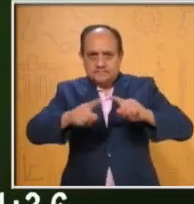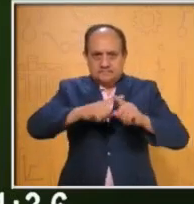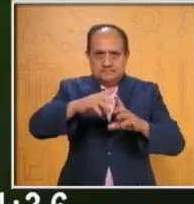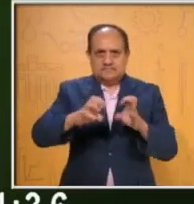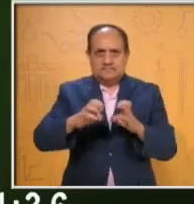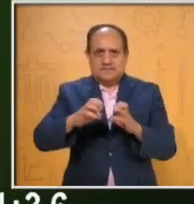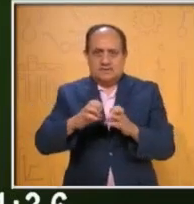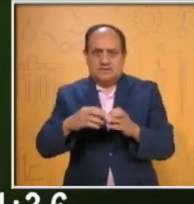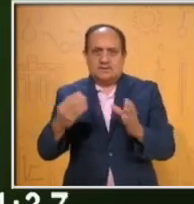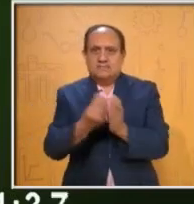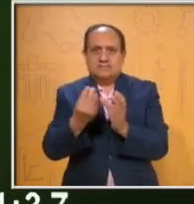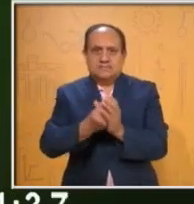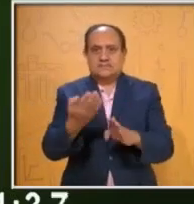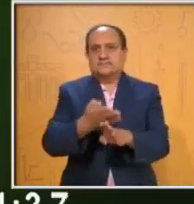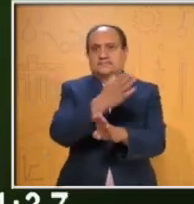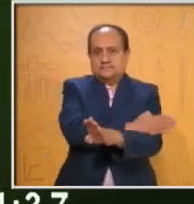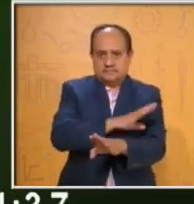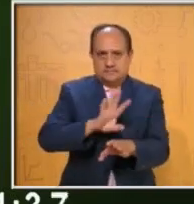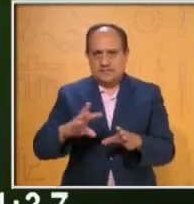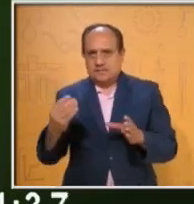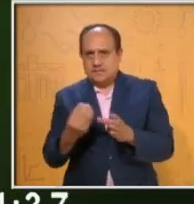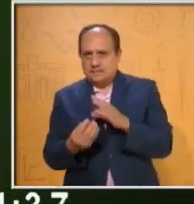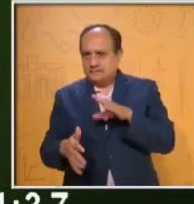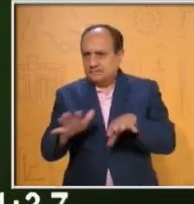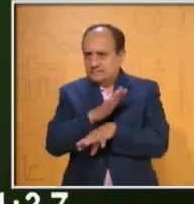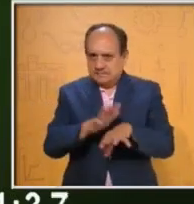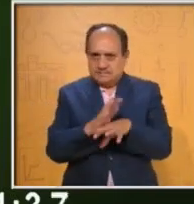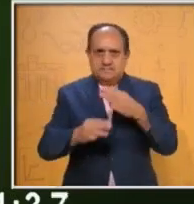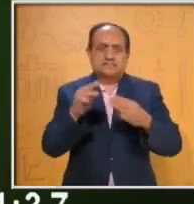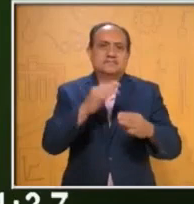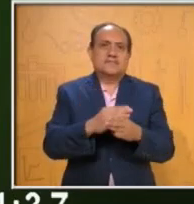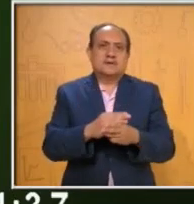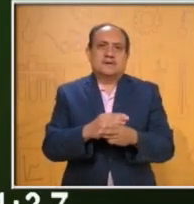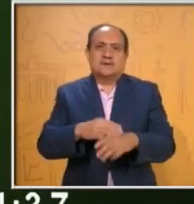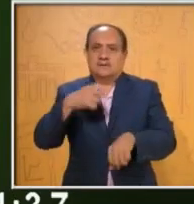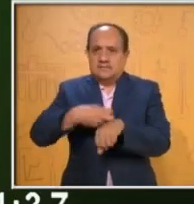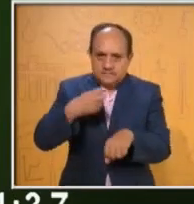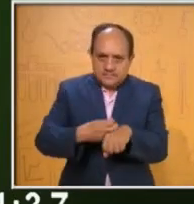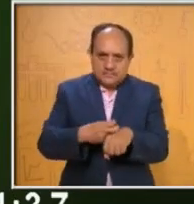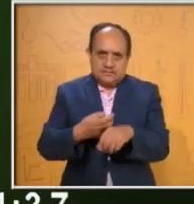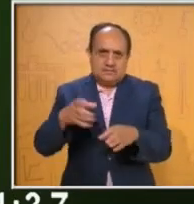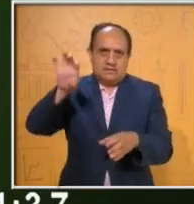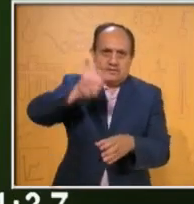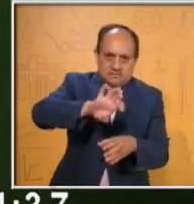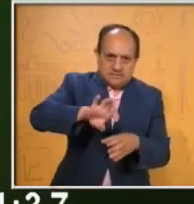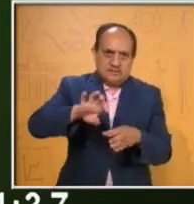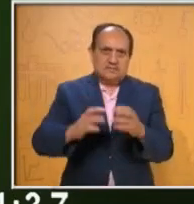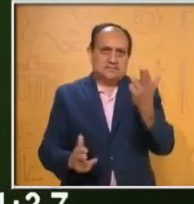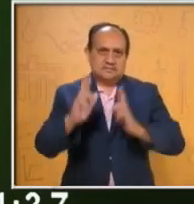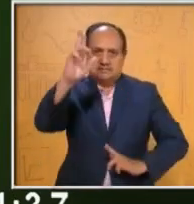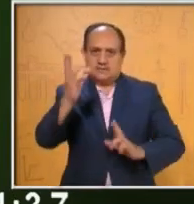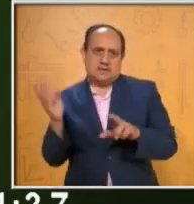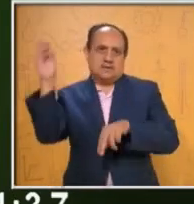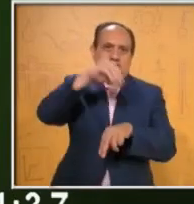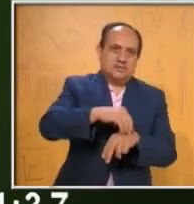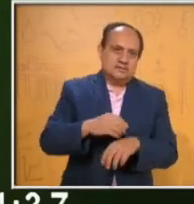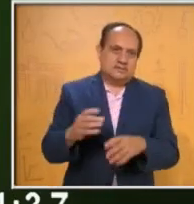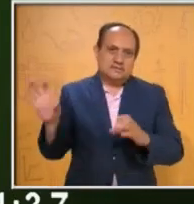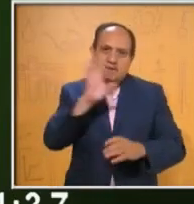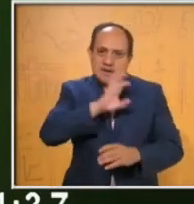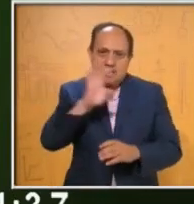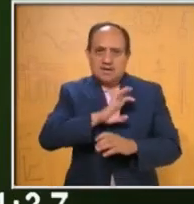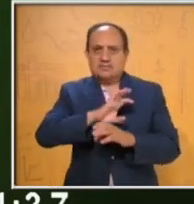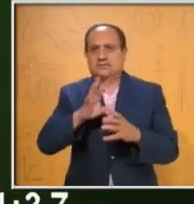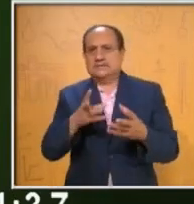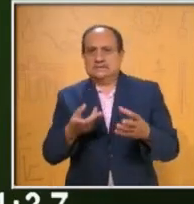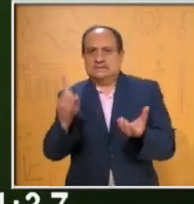anterior aprendiste que los materiales cambian de estado físico, sólido, líquido o gaseoso, al aplicarles calor y que las propiedades de